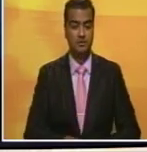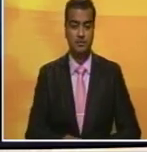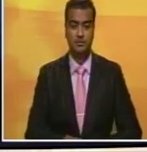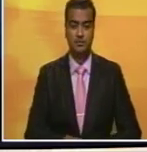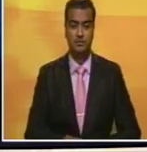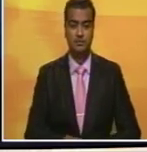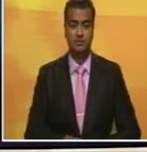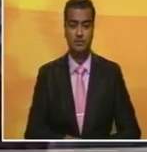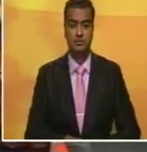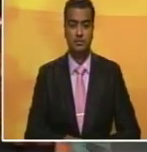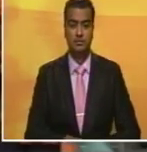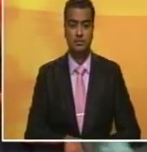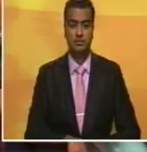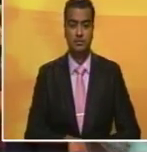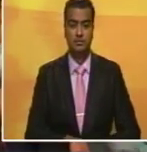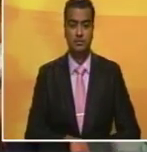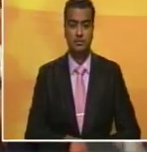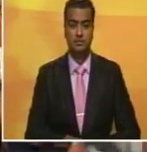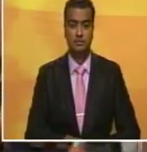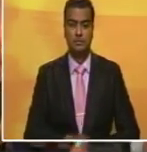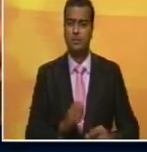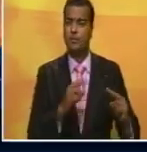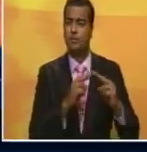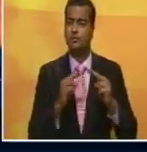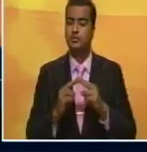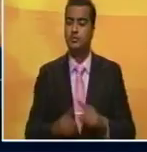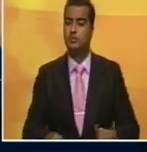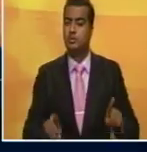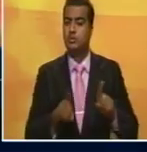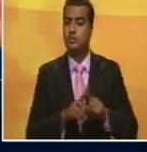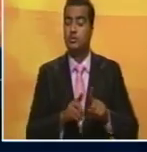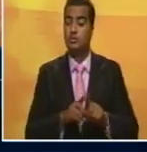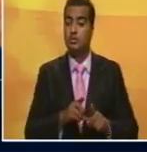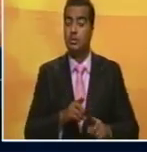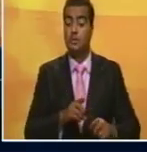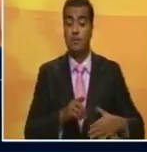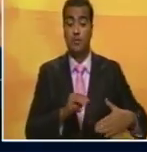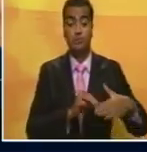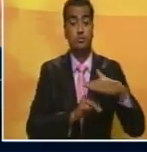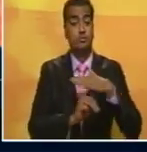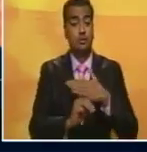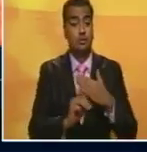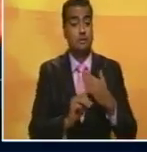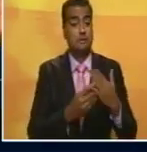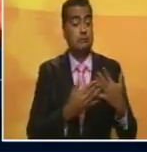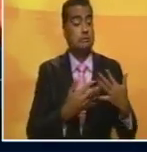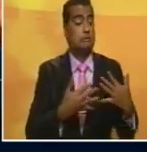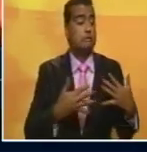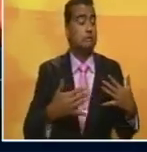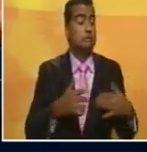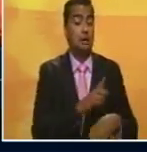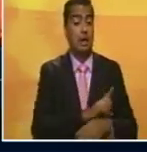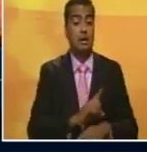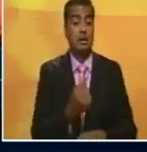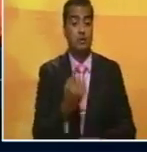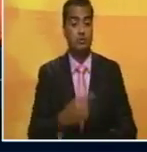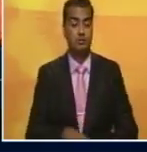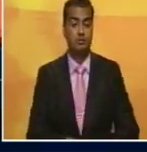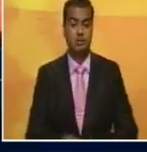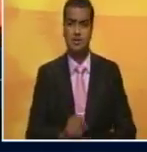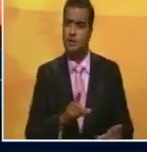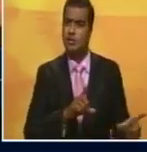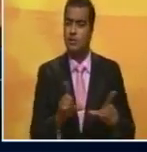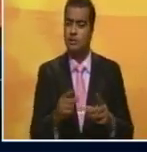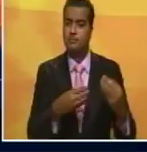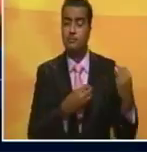todos los detalles. Se conoció que la situación fue generada por un tren sin tracción que retrasó la circulación en la línea 1. Al lugar